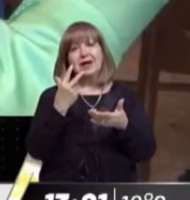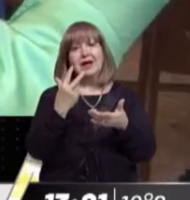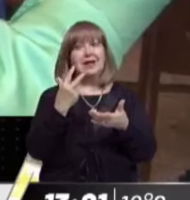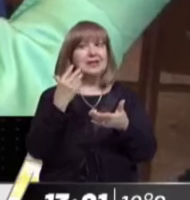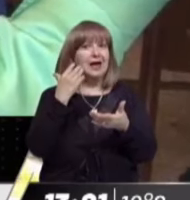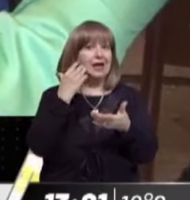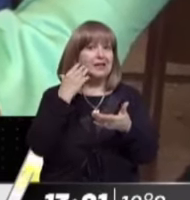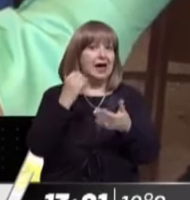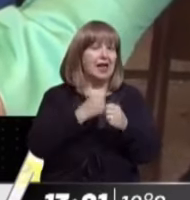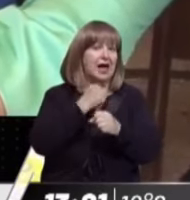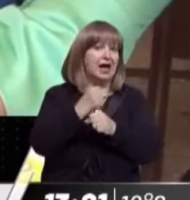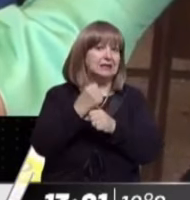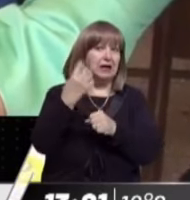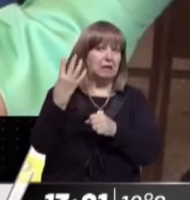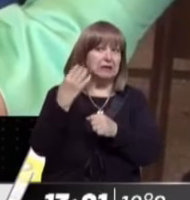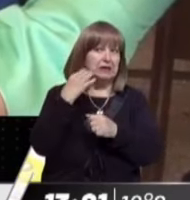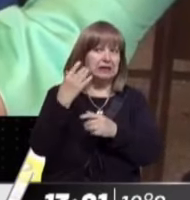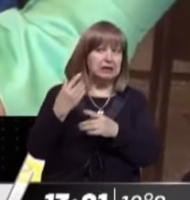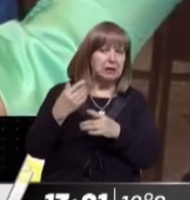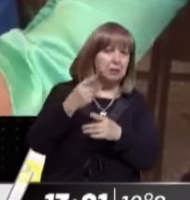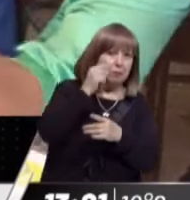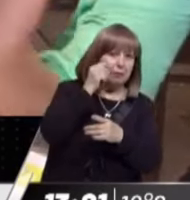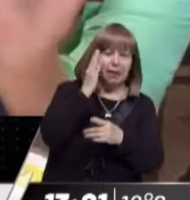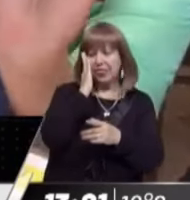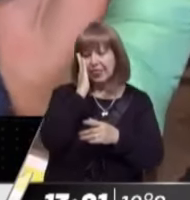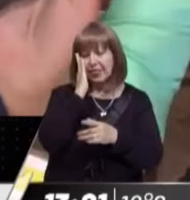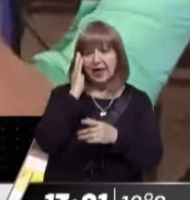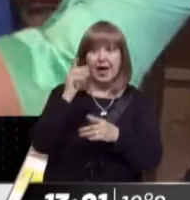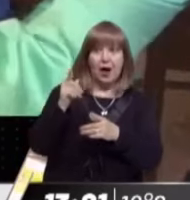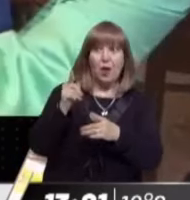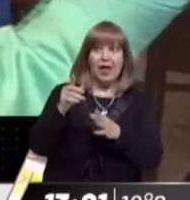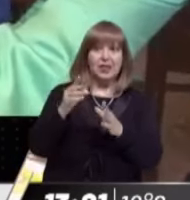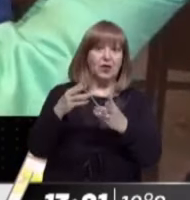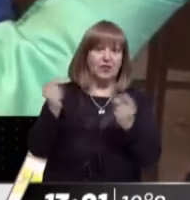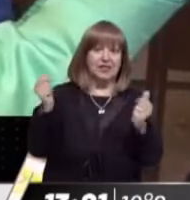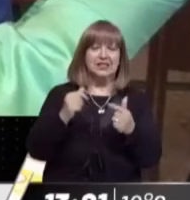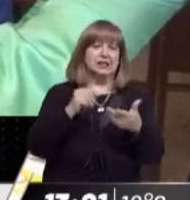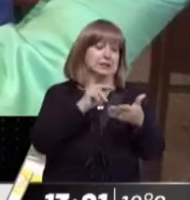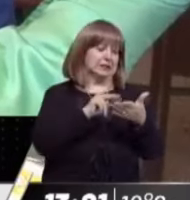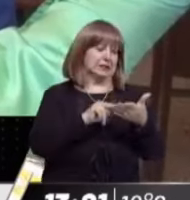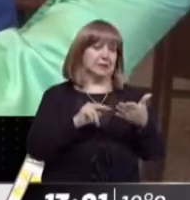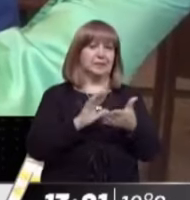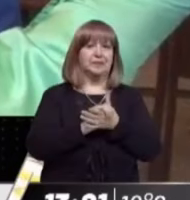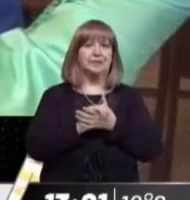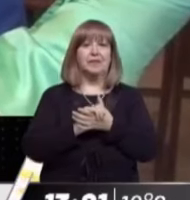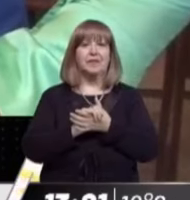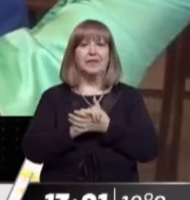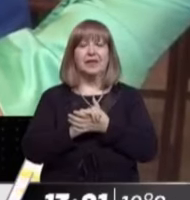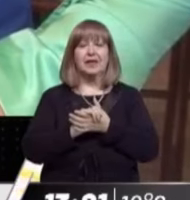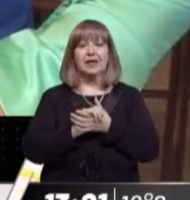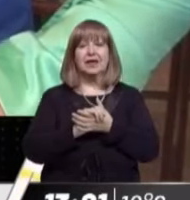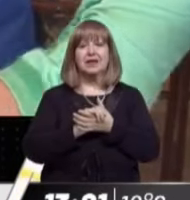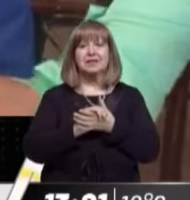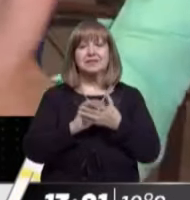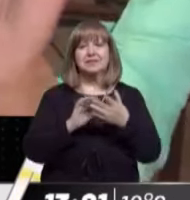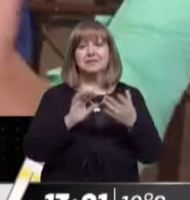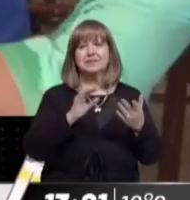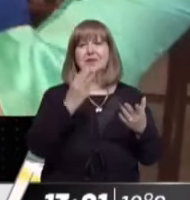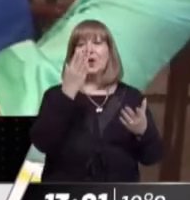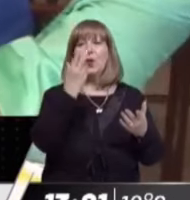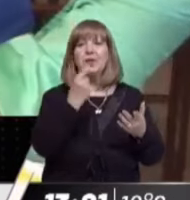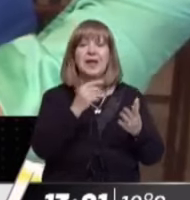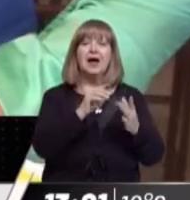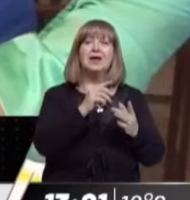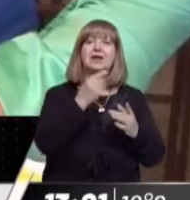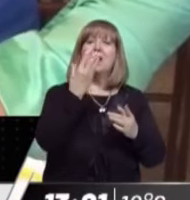levanten. Así porque tengo que hacer actividades en el día. ¿Entre el celular y el libro? El celular y el libro también me parece. ¿Qué te gusta